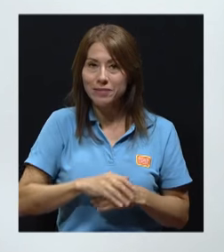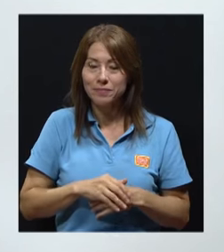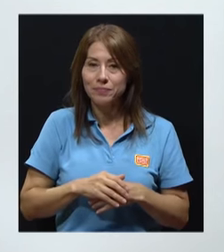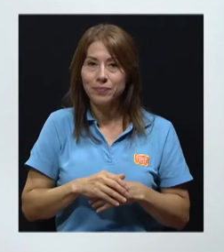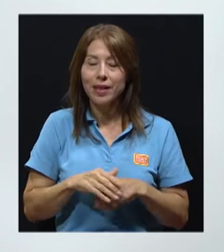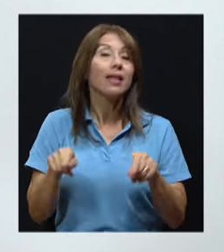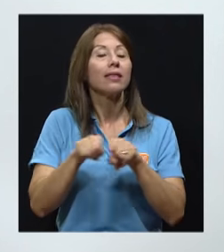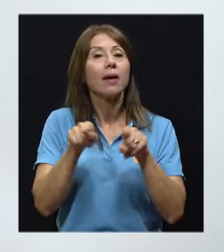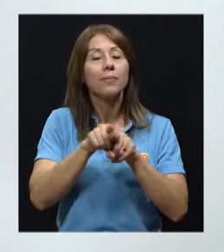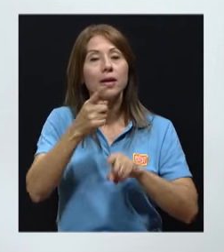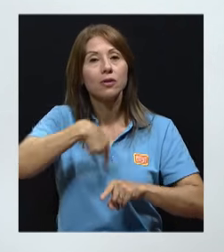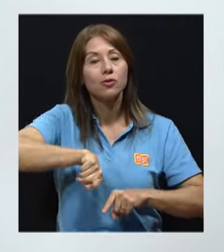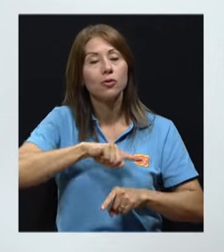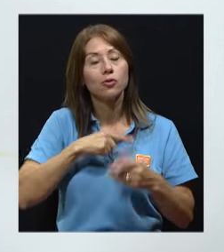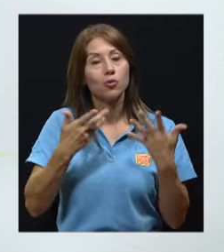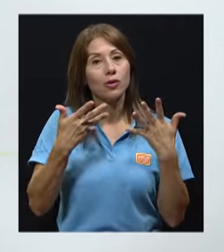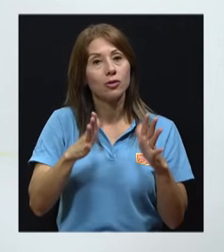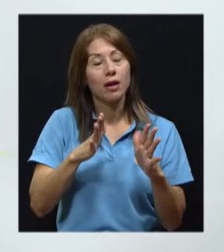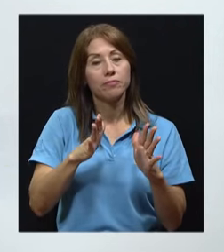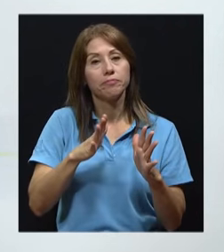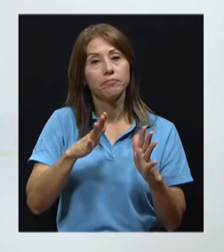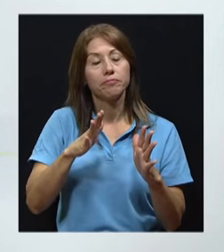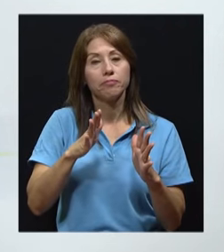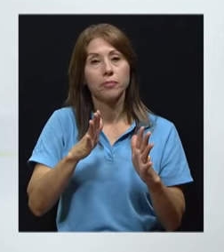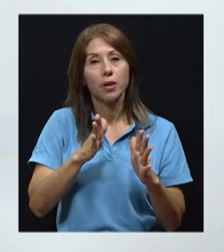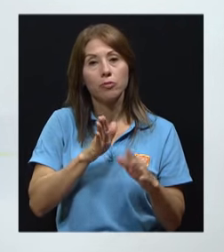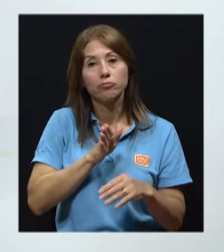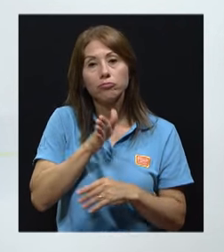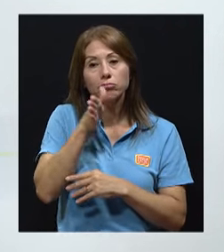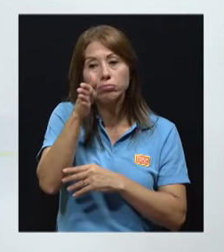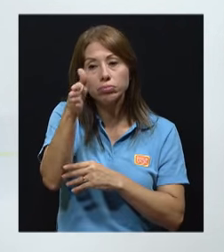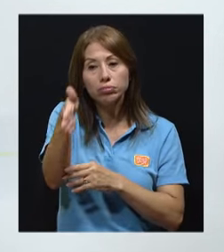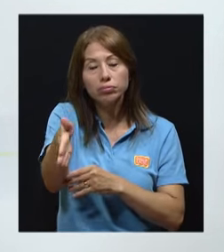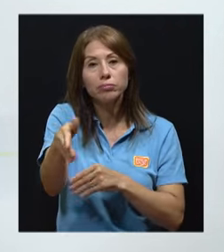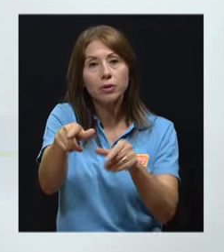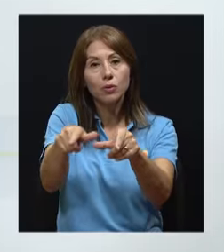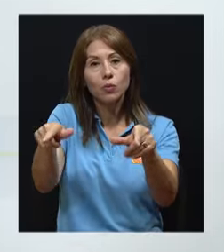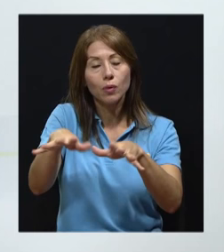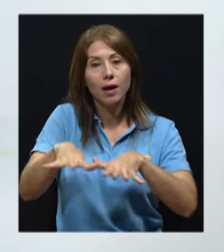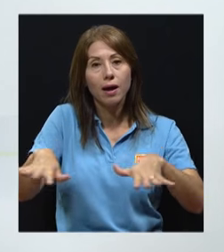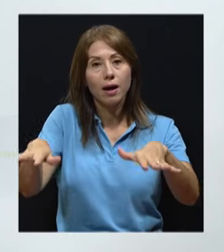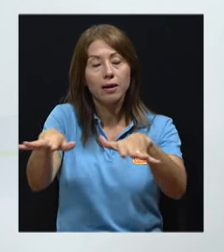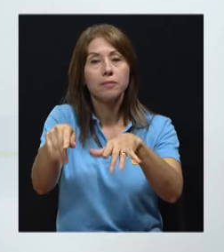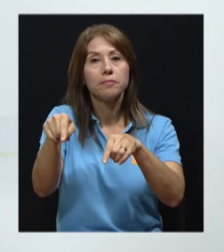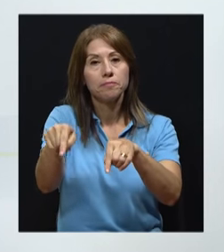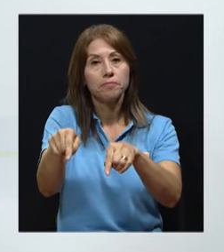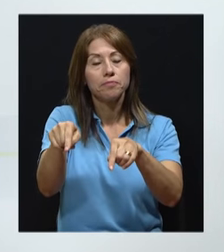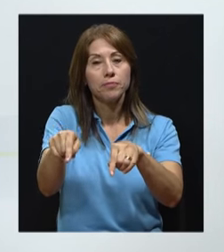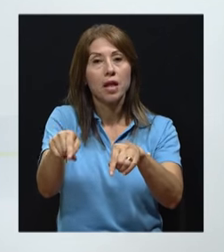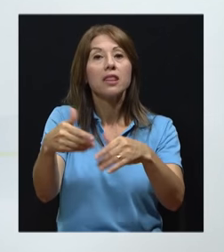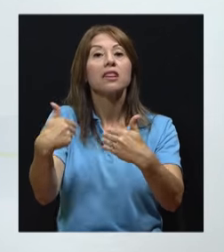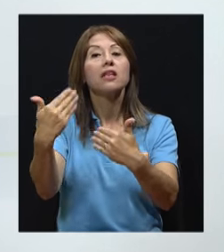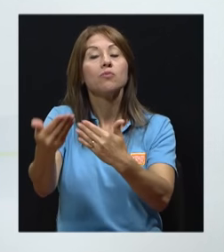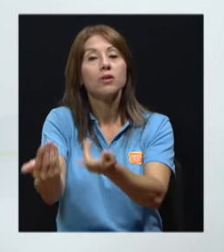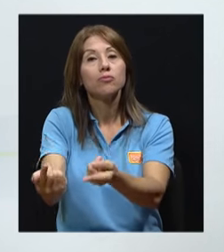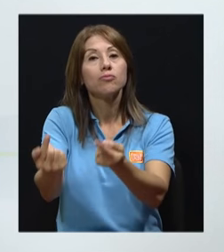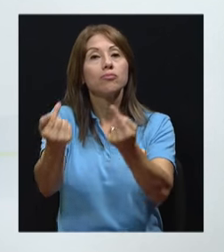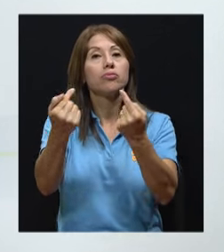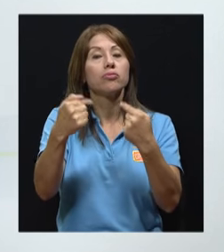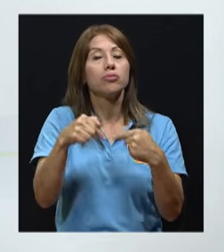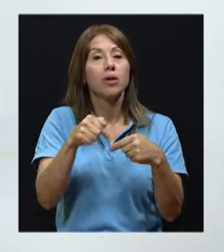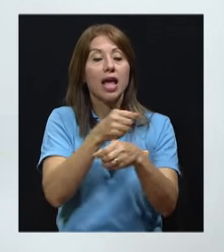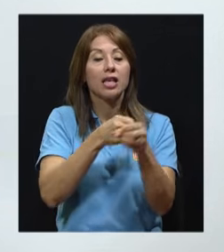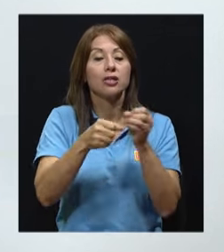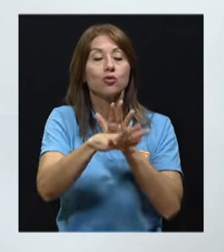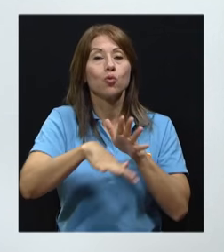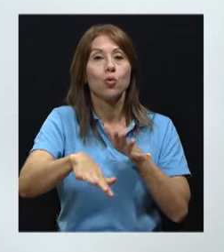aspecto metodológico también una vez que estamos en en en el estudio en la etapa básica de música de